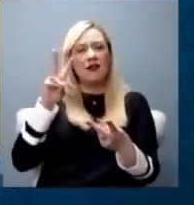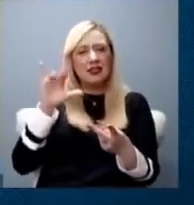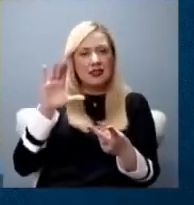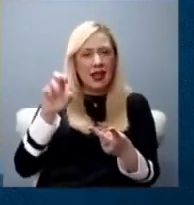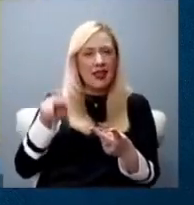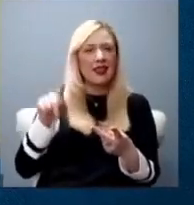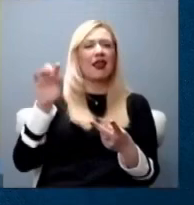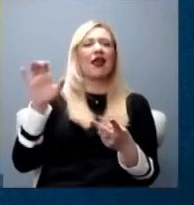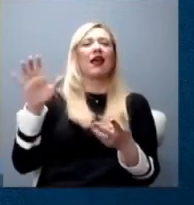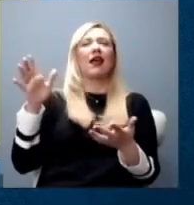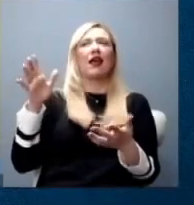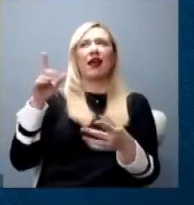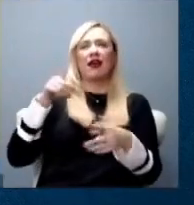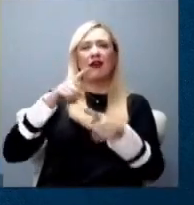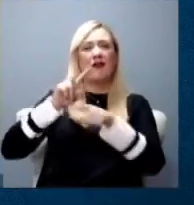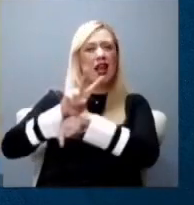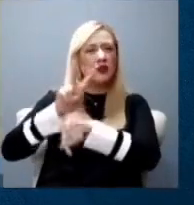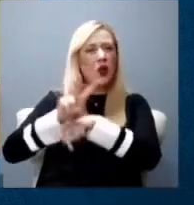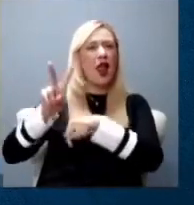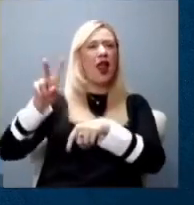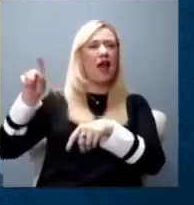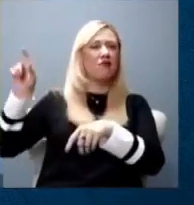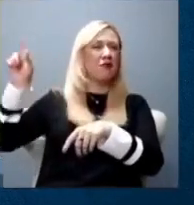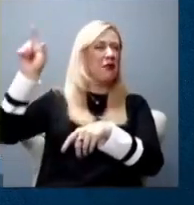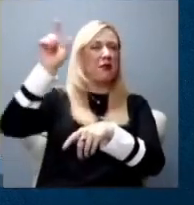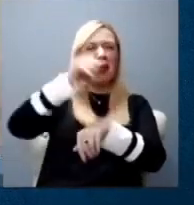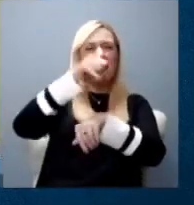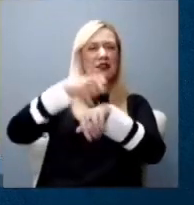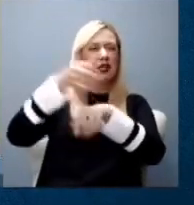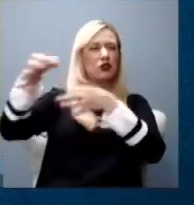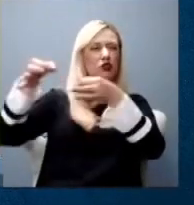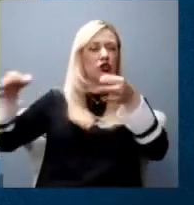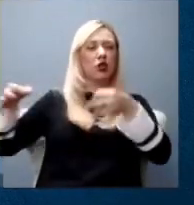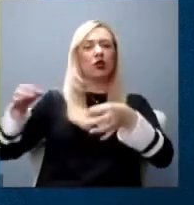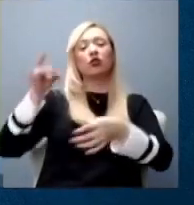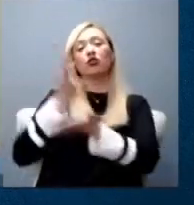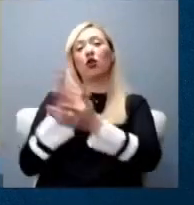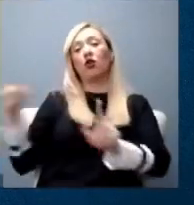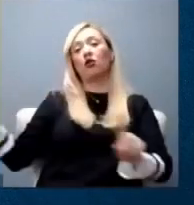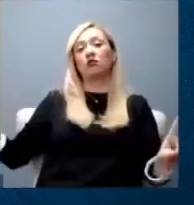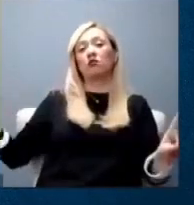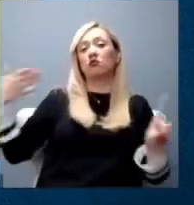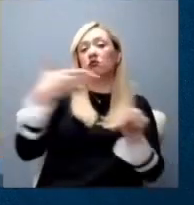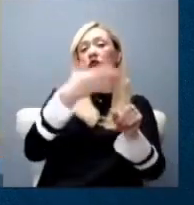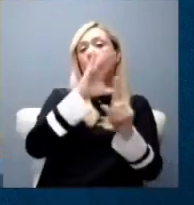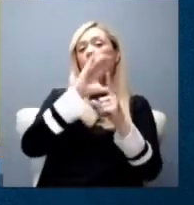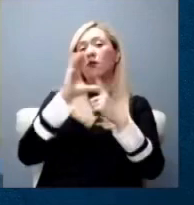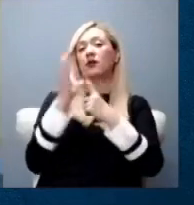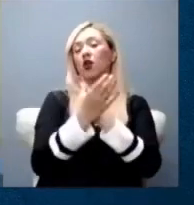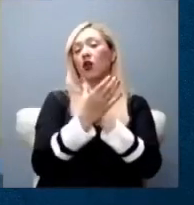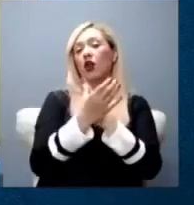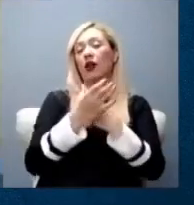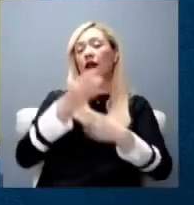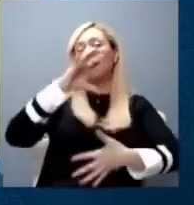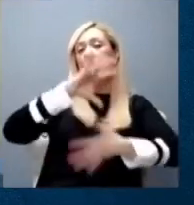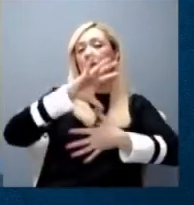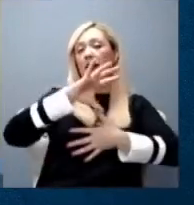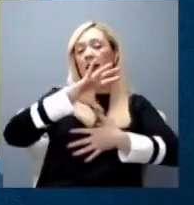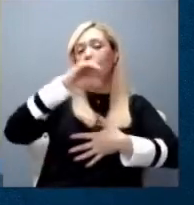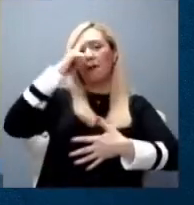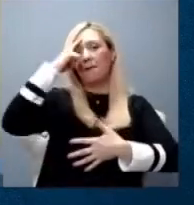Lucía, Trinidad y Tobago y Venezuela, solamente pueden acceder a la Comisión Interamericana en relación con la